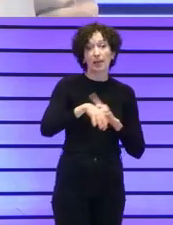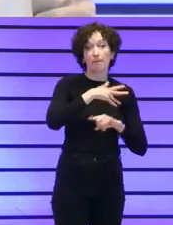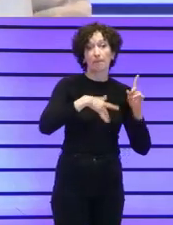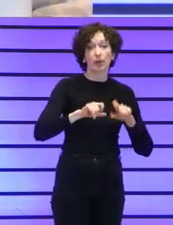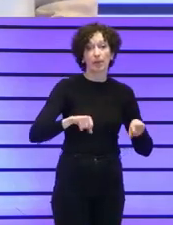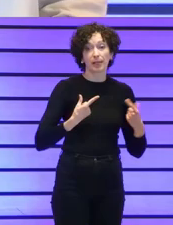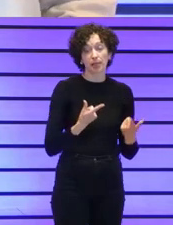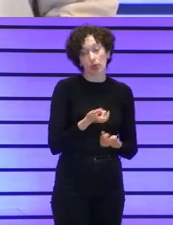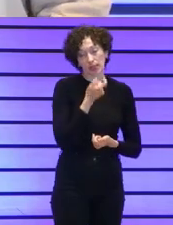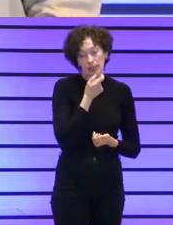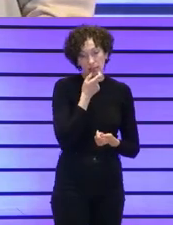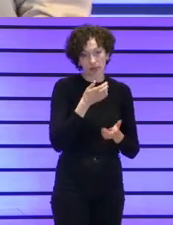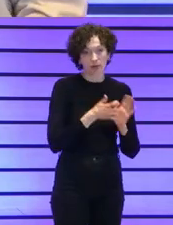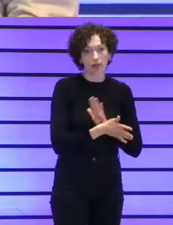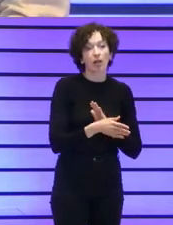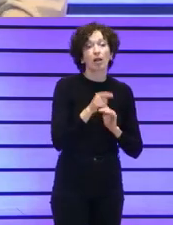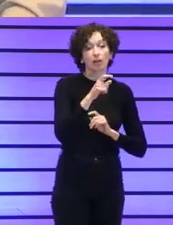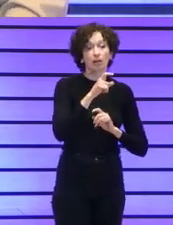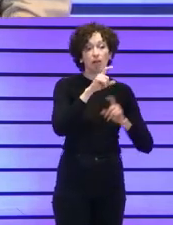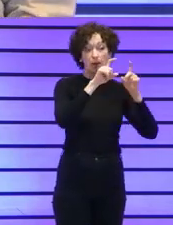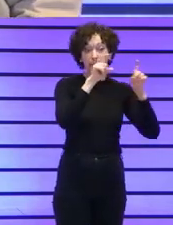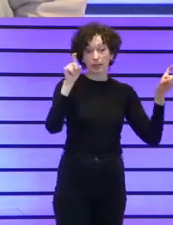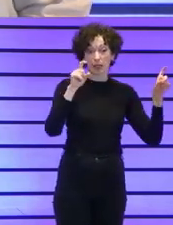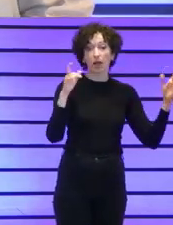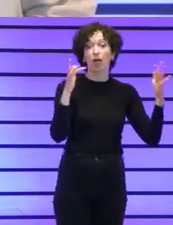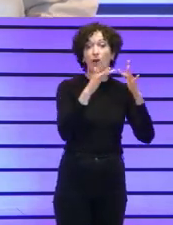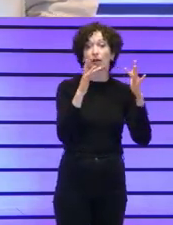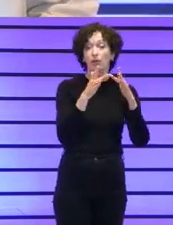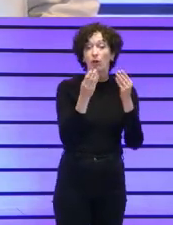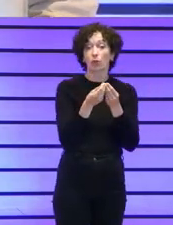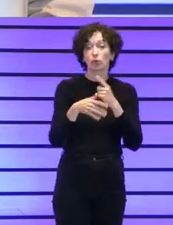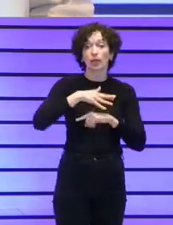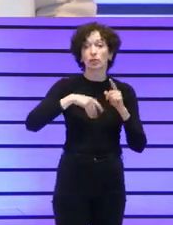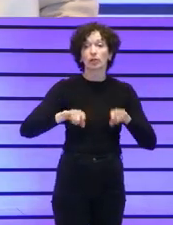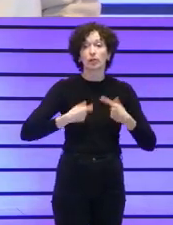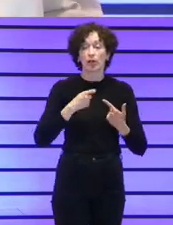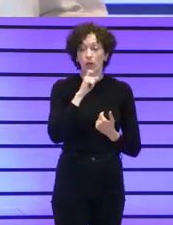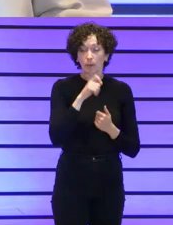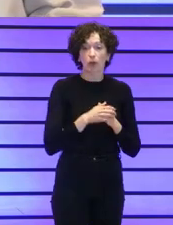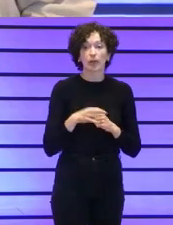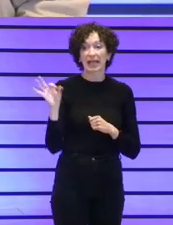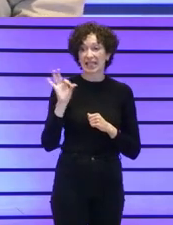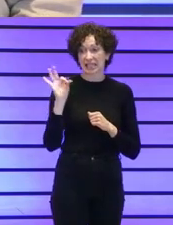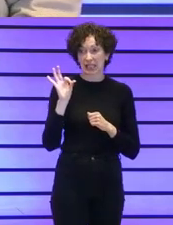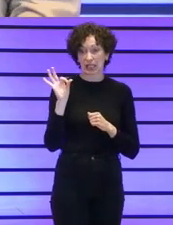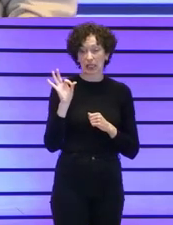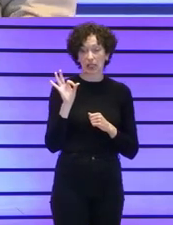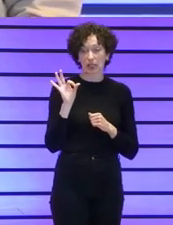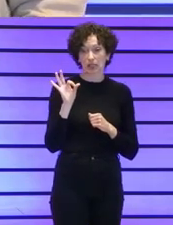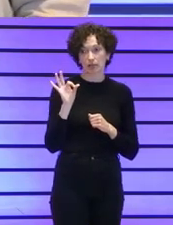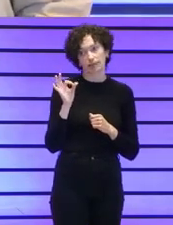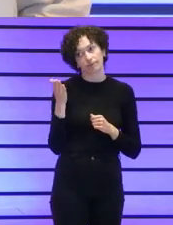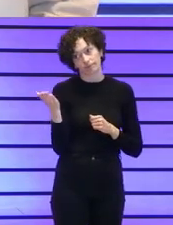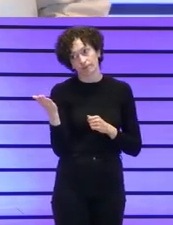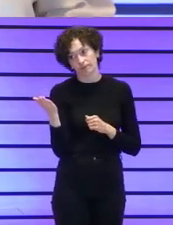es decir, cómo la organización se relaciona con su entorno natural. La S es, y ahí